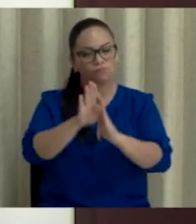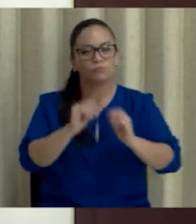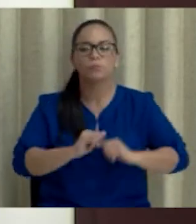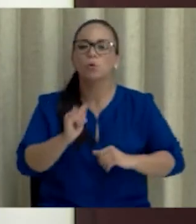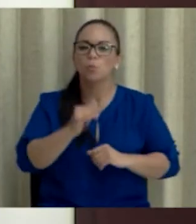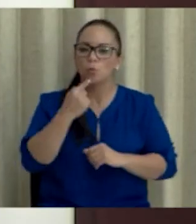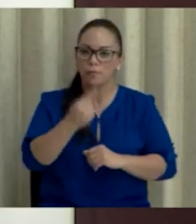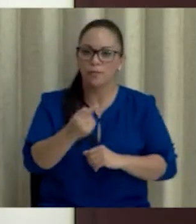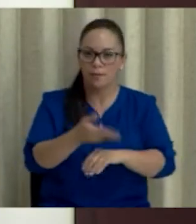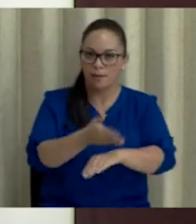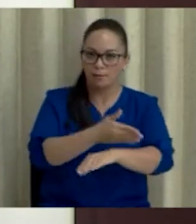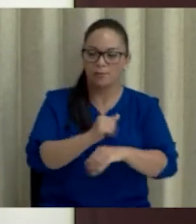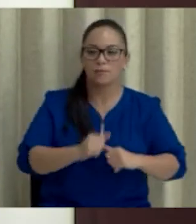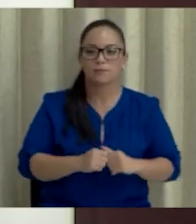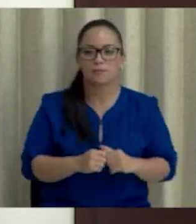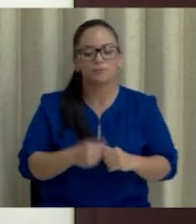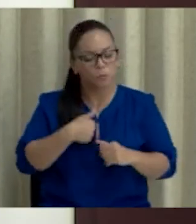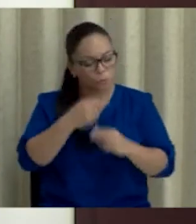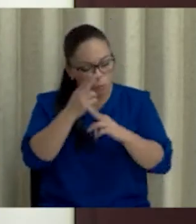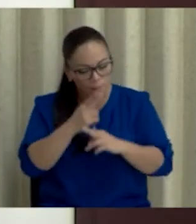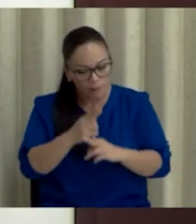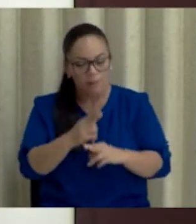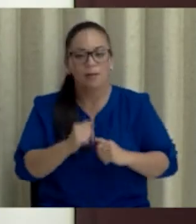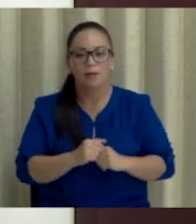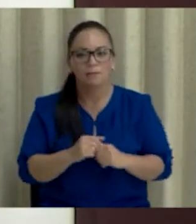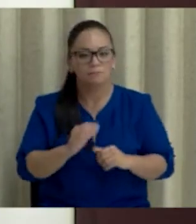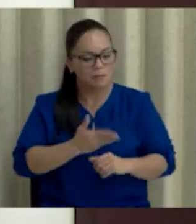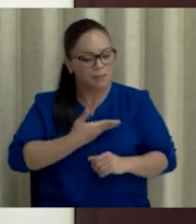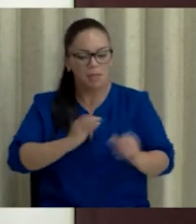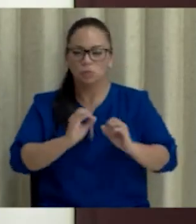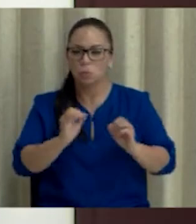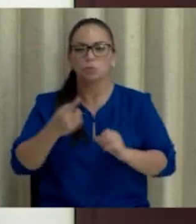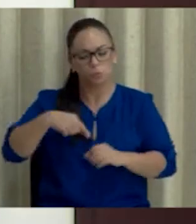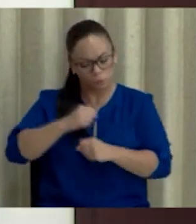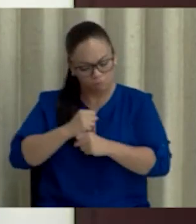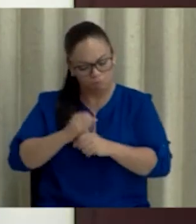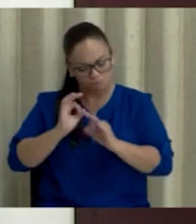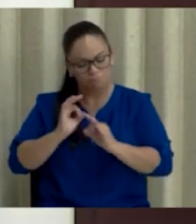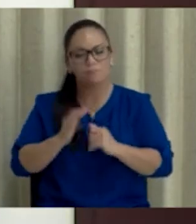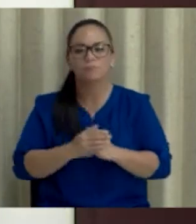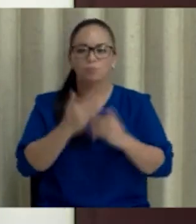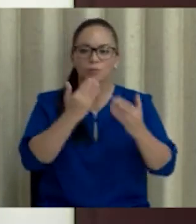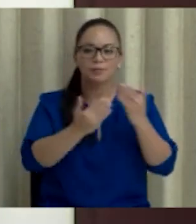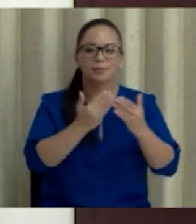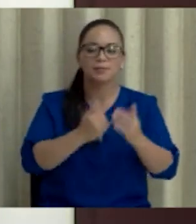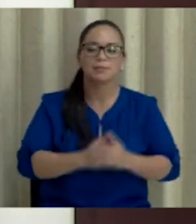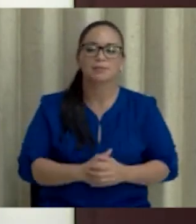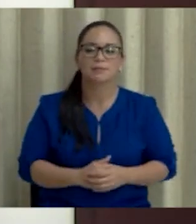con humildad y sin vanidades de ninguna clase. Muchas gracias.